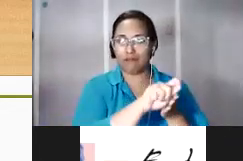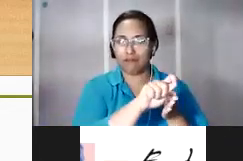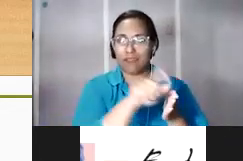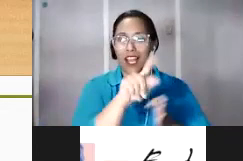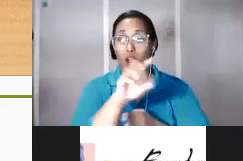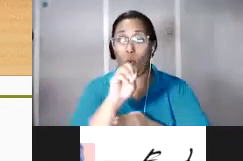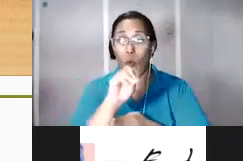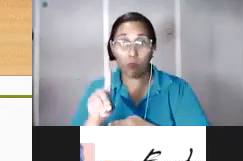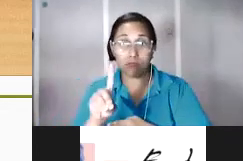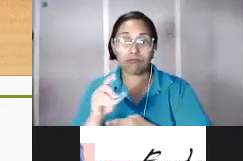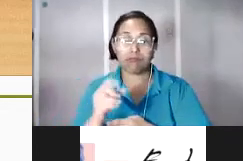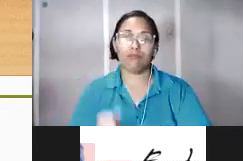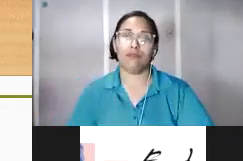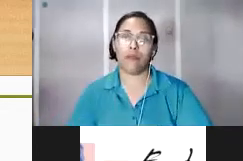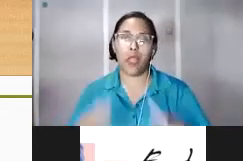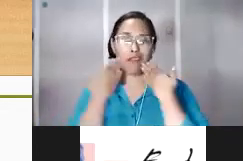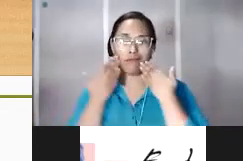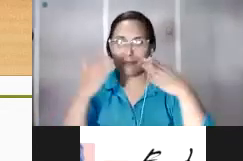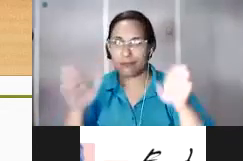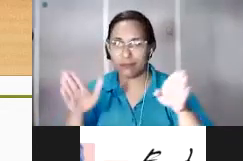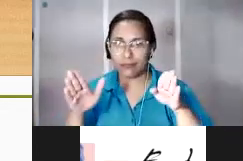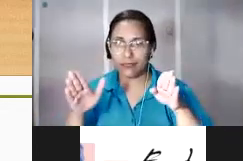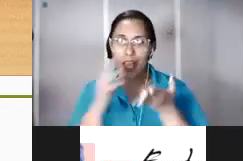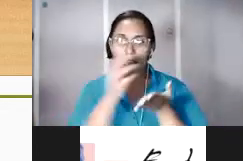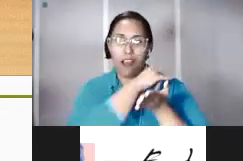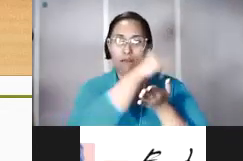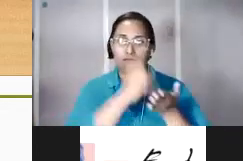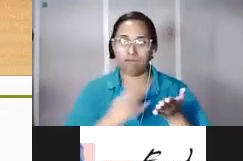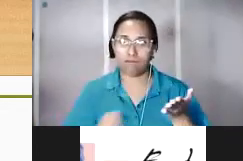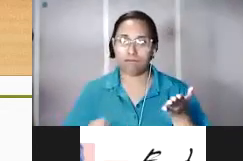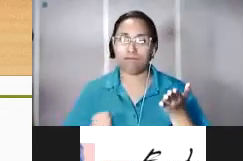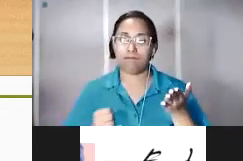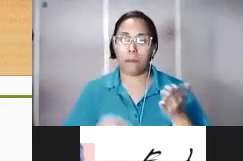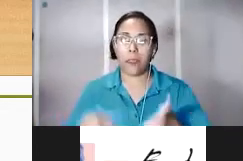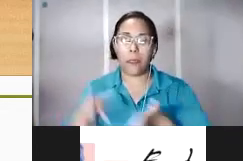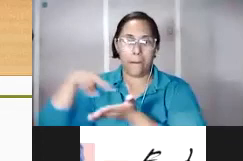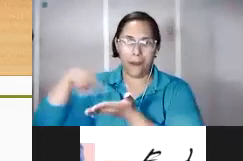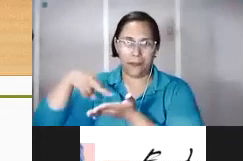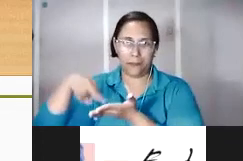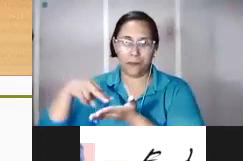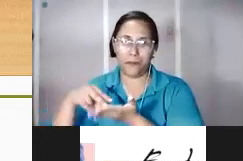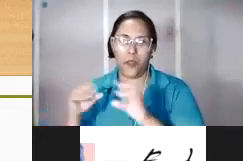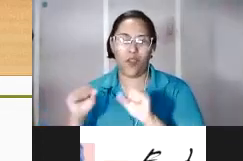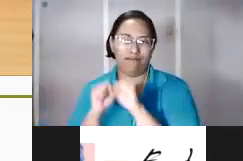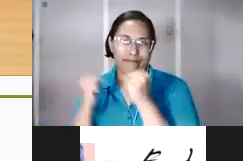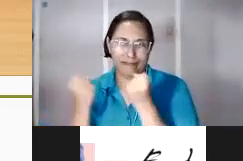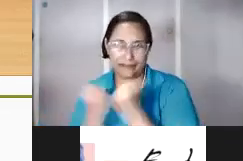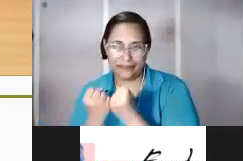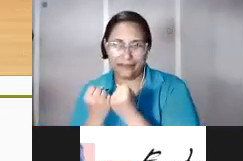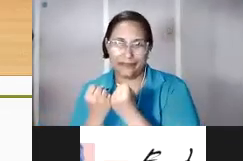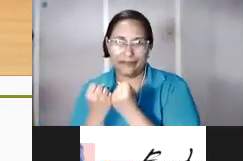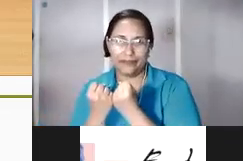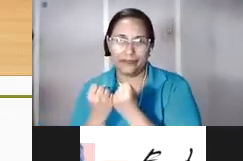lo general, el diseño y decoración para los bailes de sociedad se encargaban